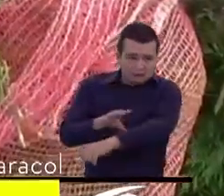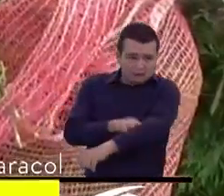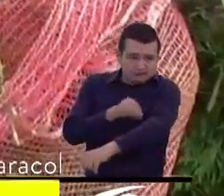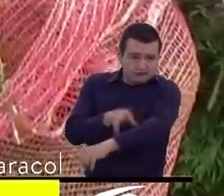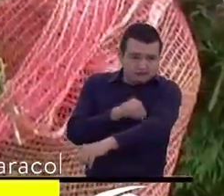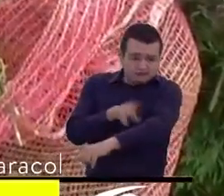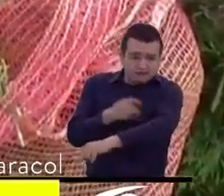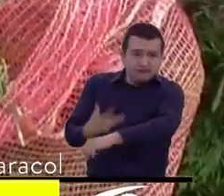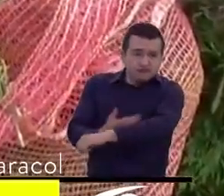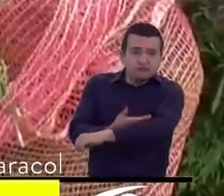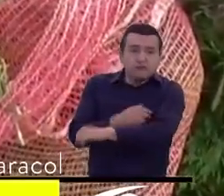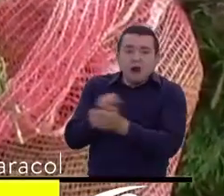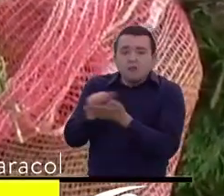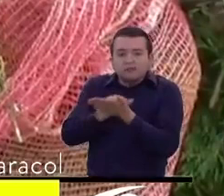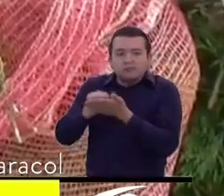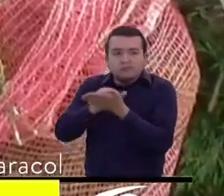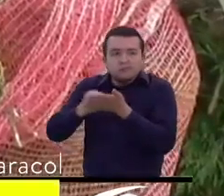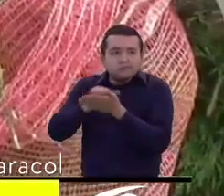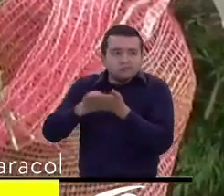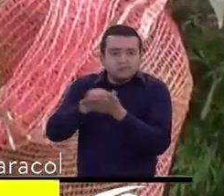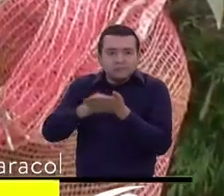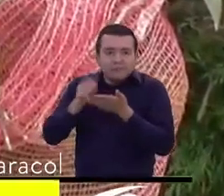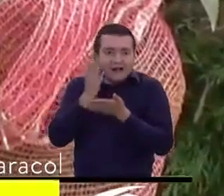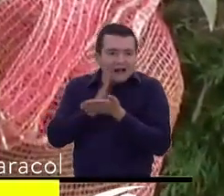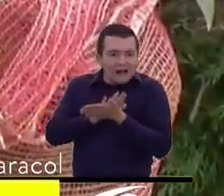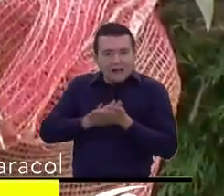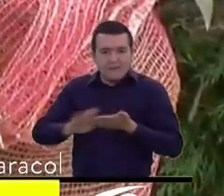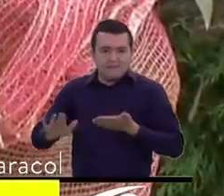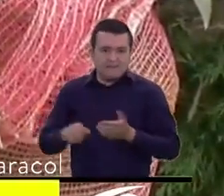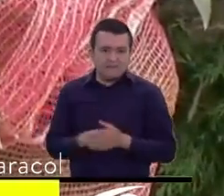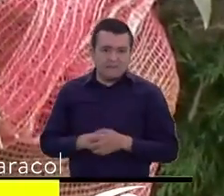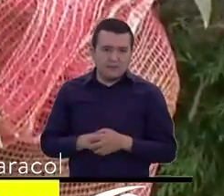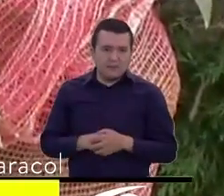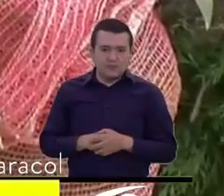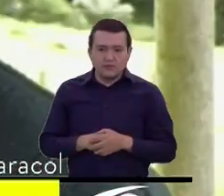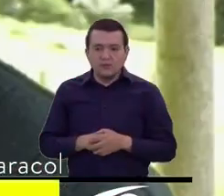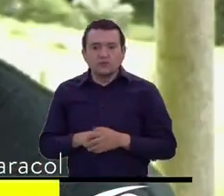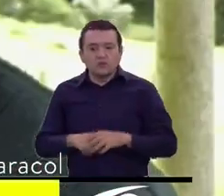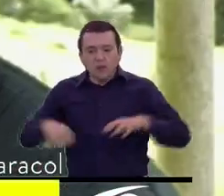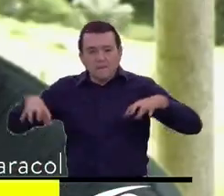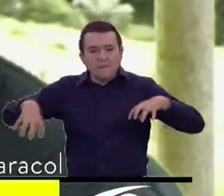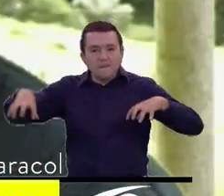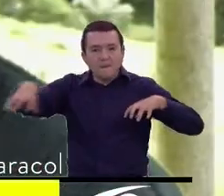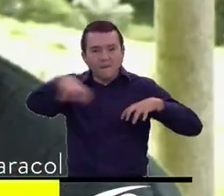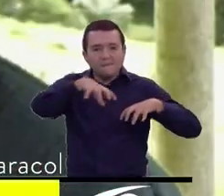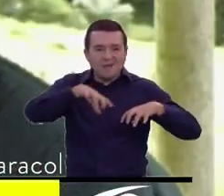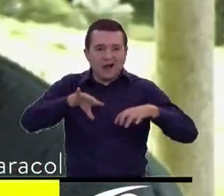es para sanear donde están los campos de control,